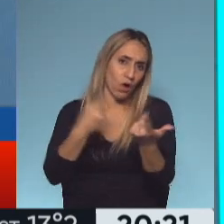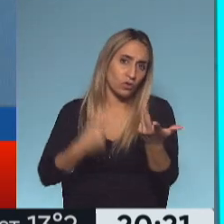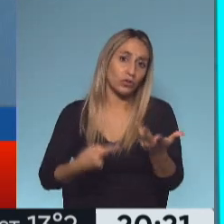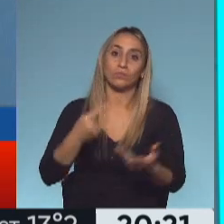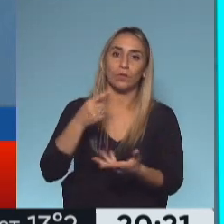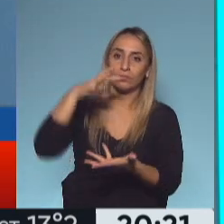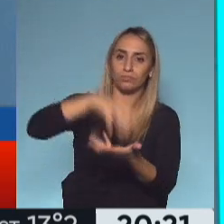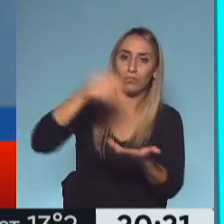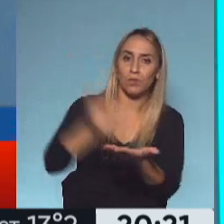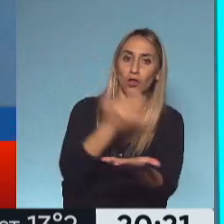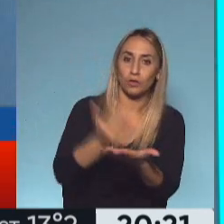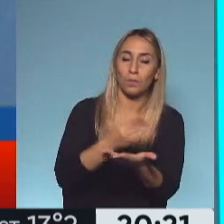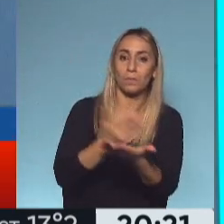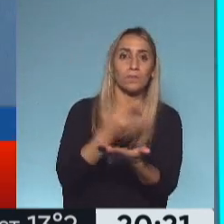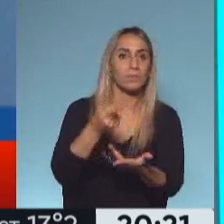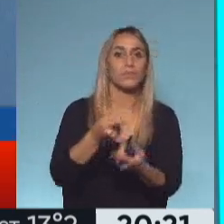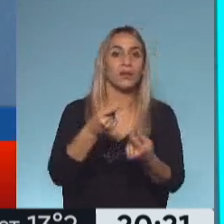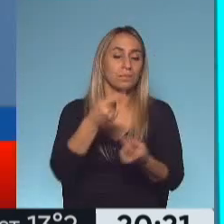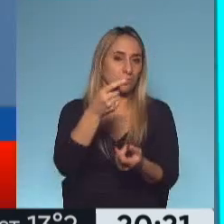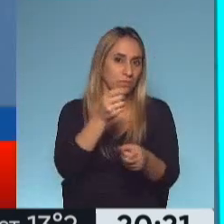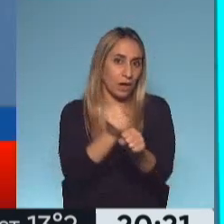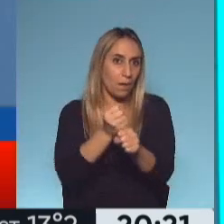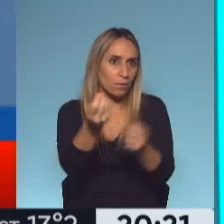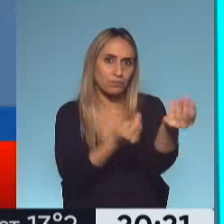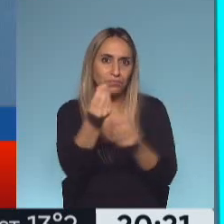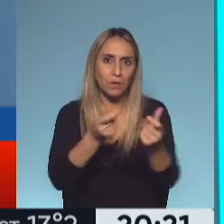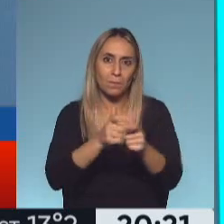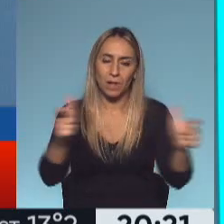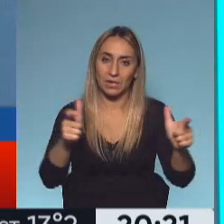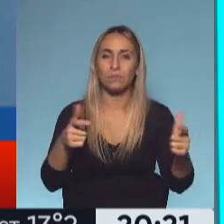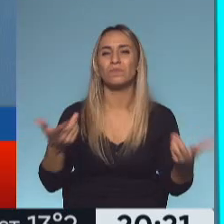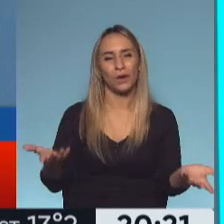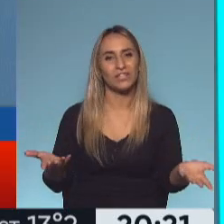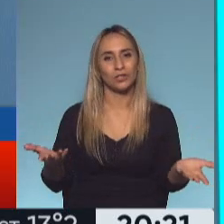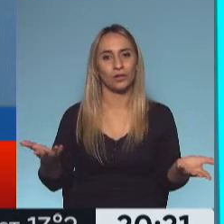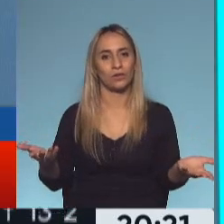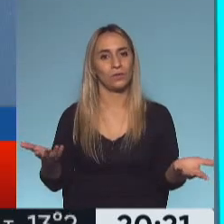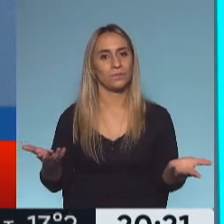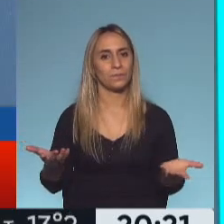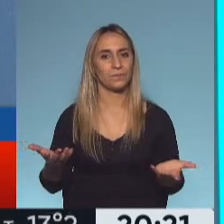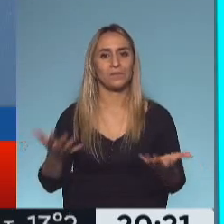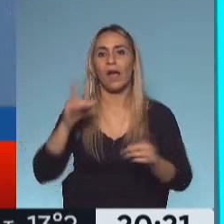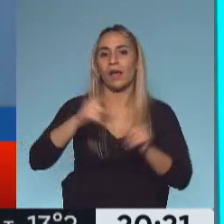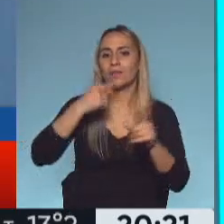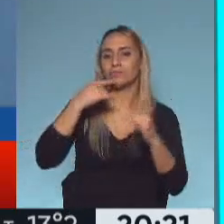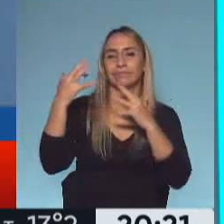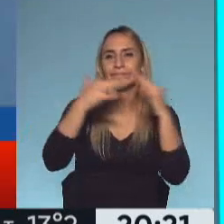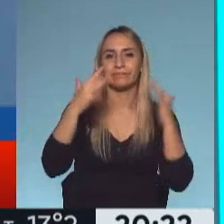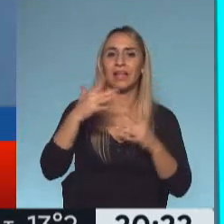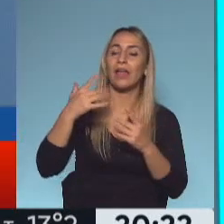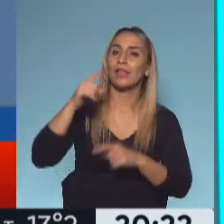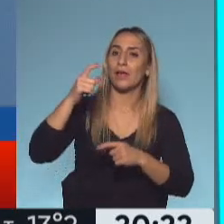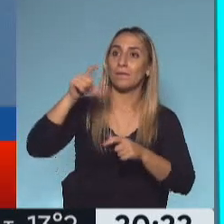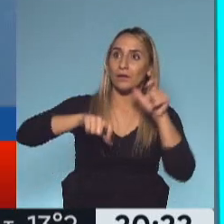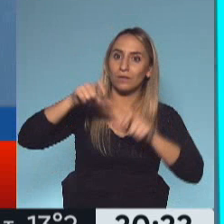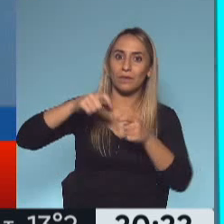exportadora, que integran más trabajo argentino en la producción nacional. De modo tal que digo, lejos de haber un éxodo de inversor, hay una